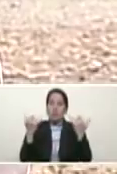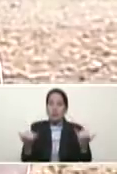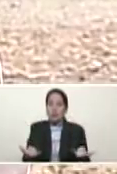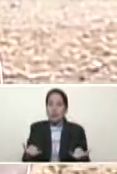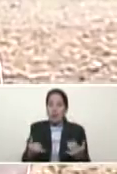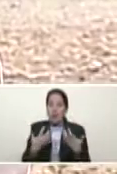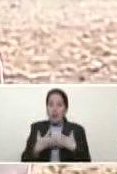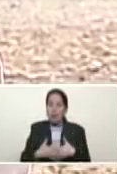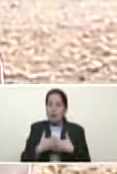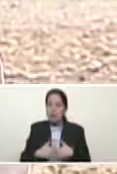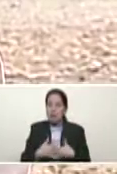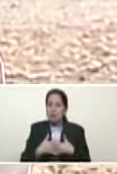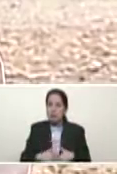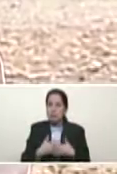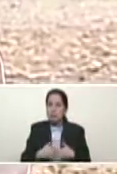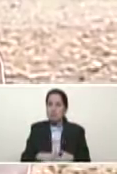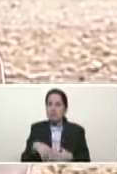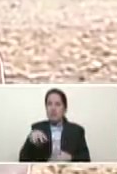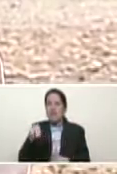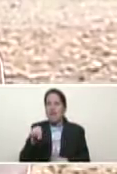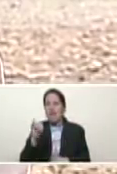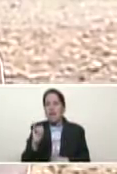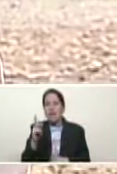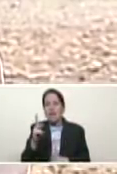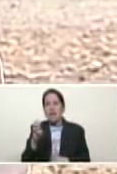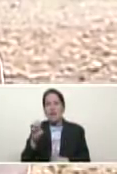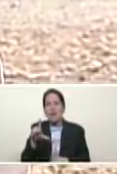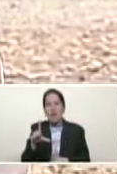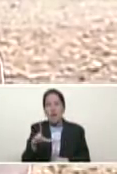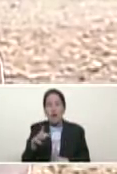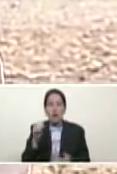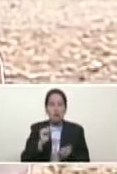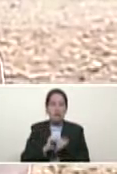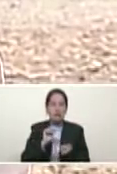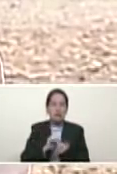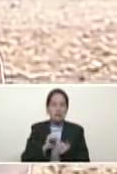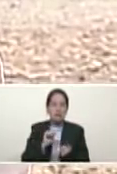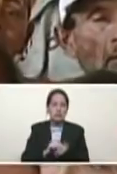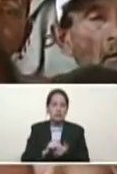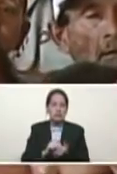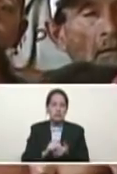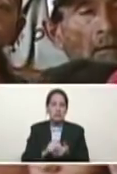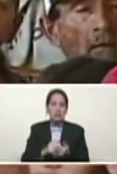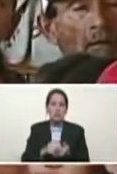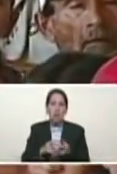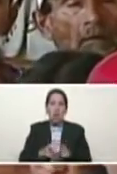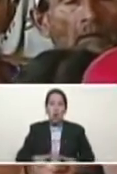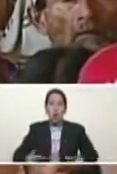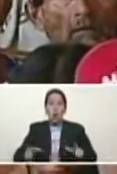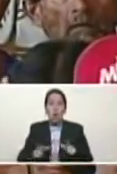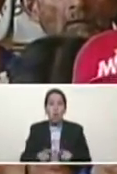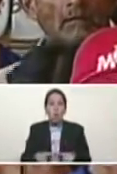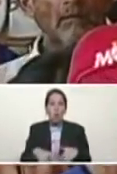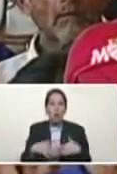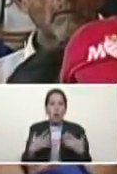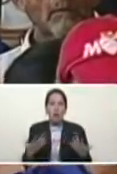planta procesadora de níquel contenido en la escoria de refino. Esta planta procesadora de níquel está aquí